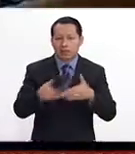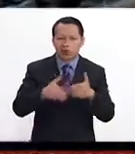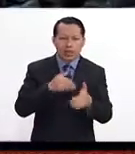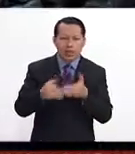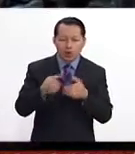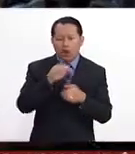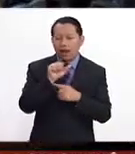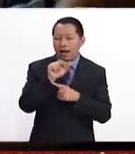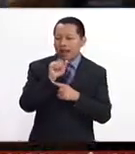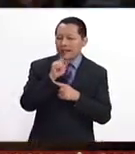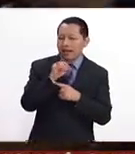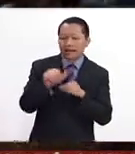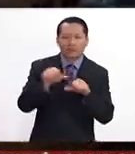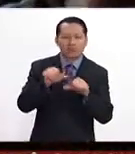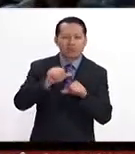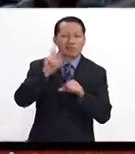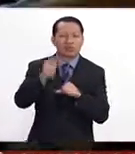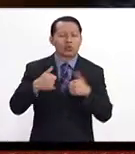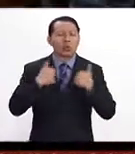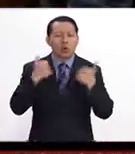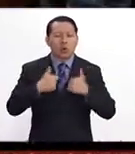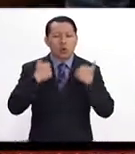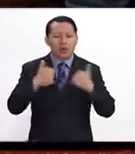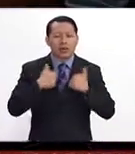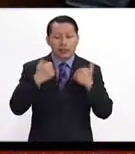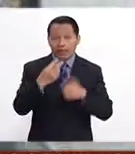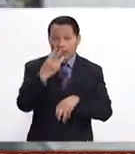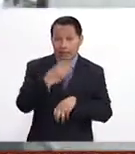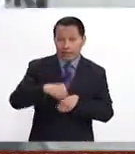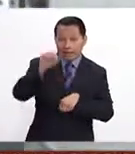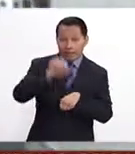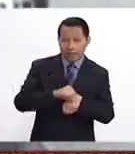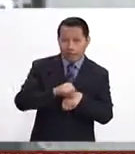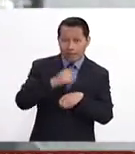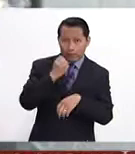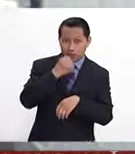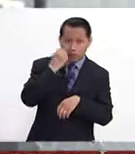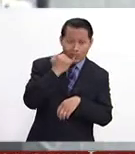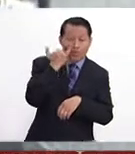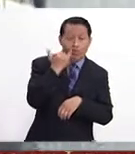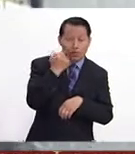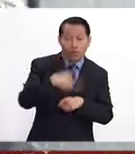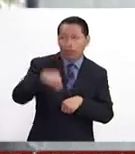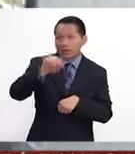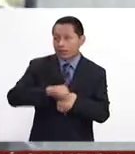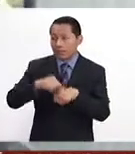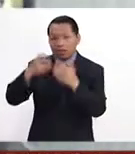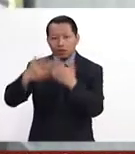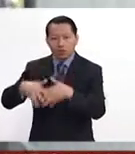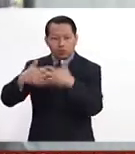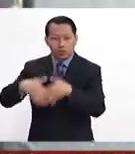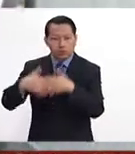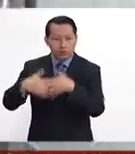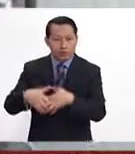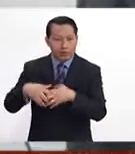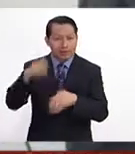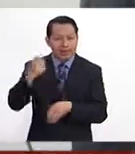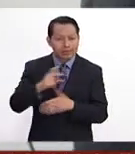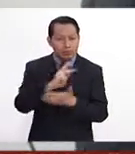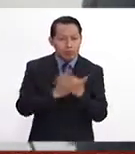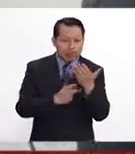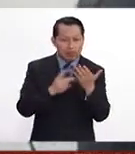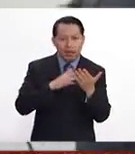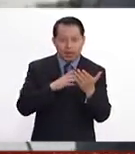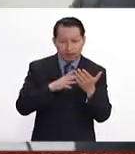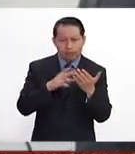alternancia la idea es que los jóvenes estén tres semanas en la escuela y una semana en la industria entonces este programa lo